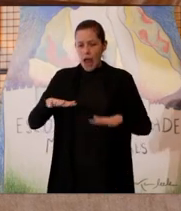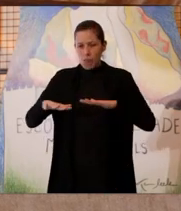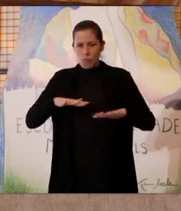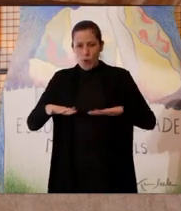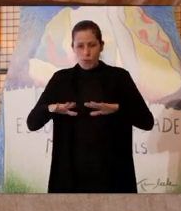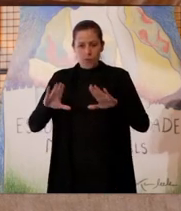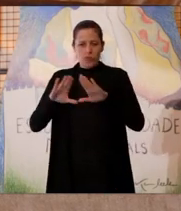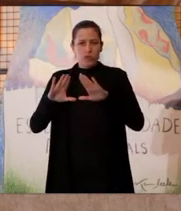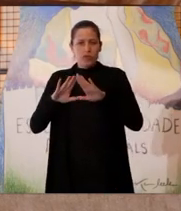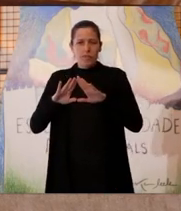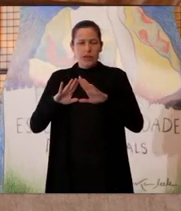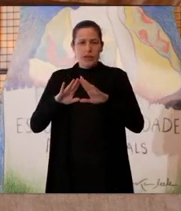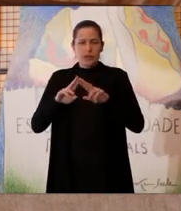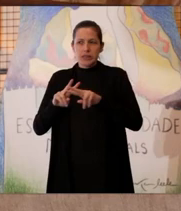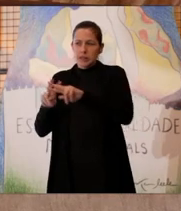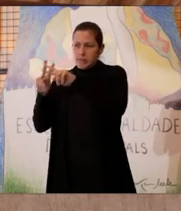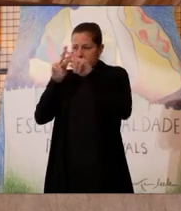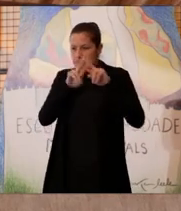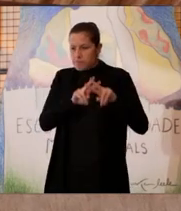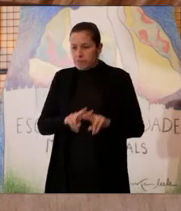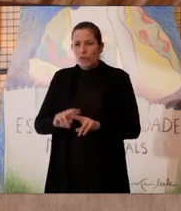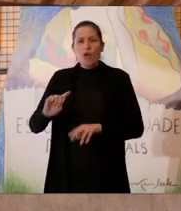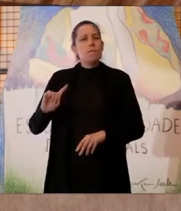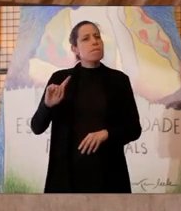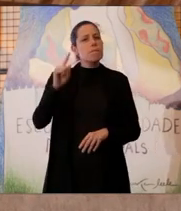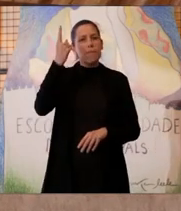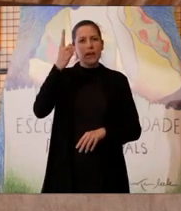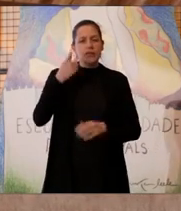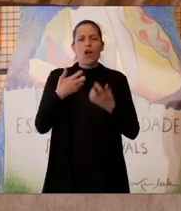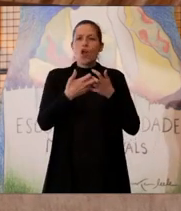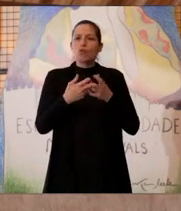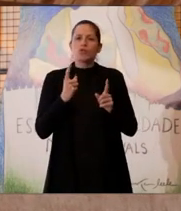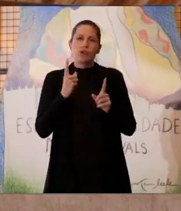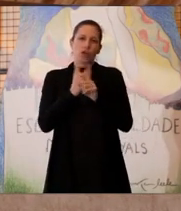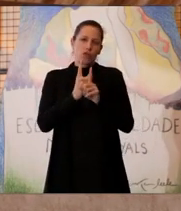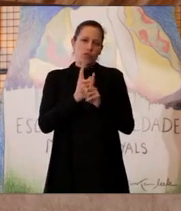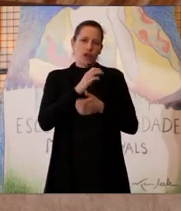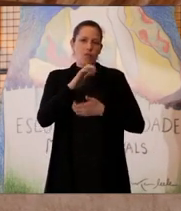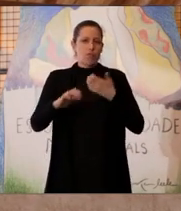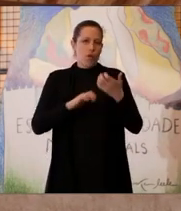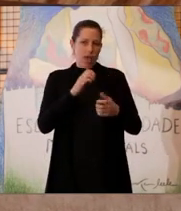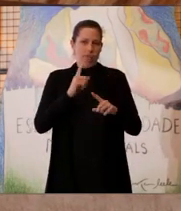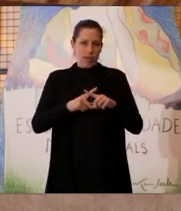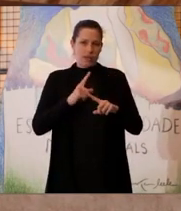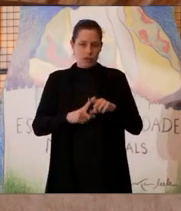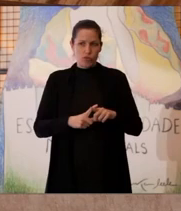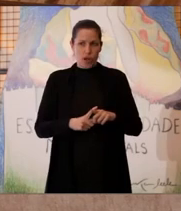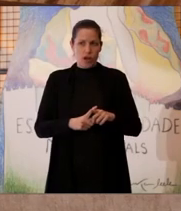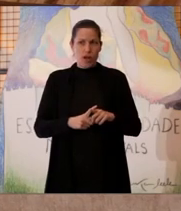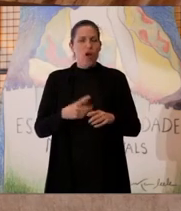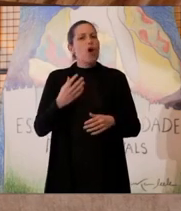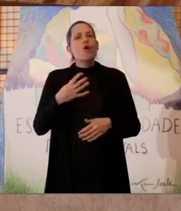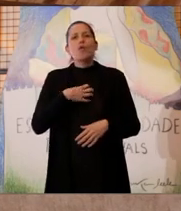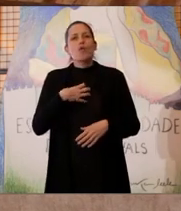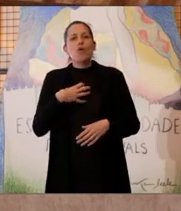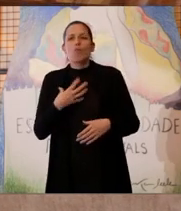creo que una de ellas es la lucha contra la violencia sexual imposible definir una agenda feminista que no pase por la